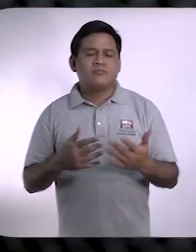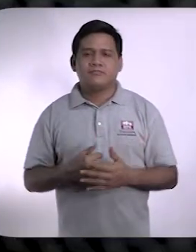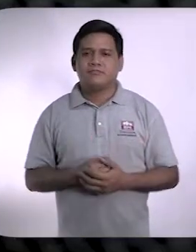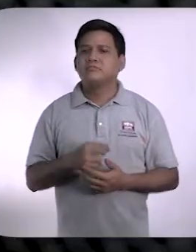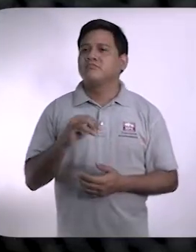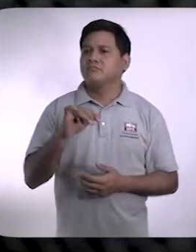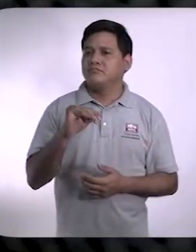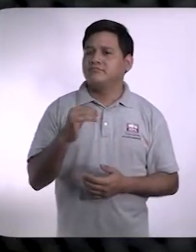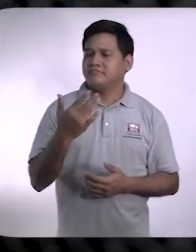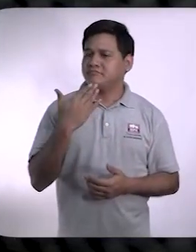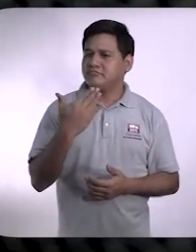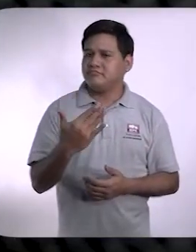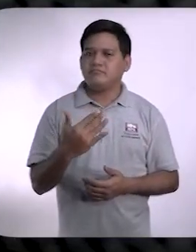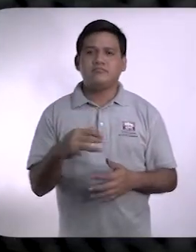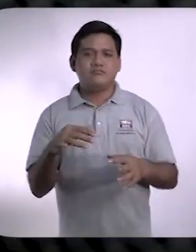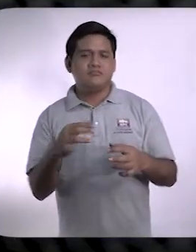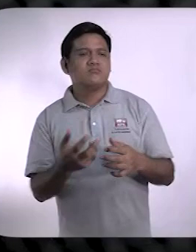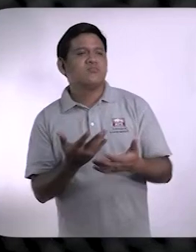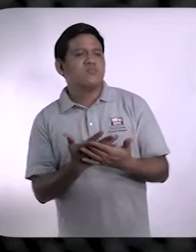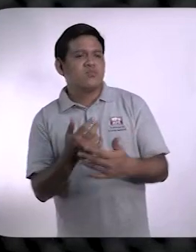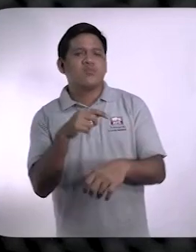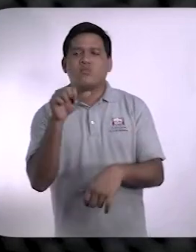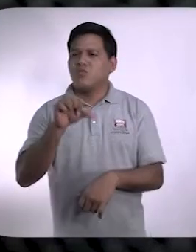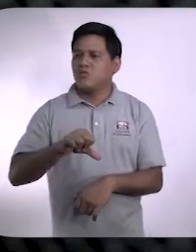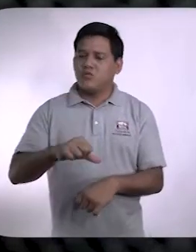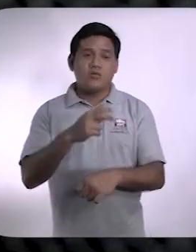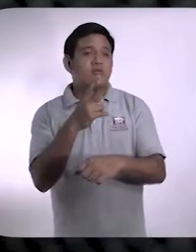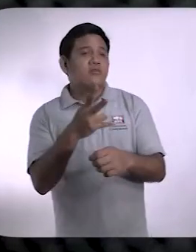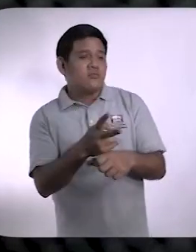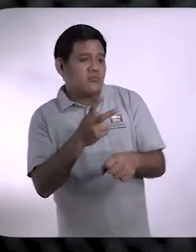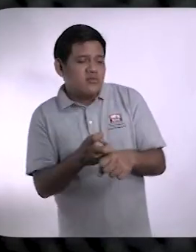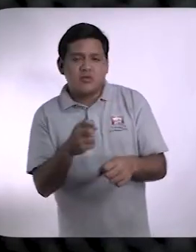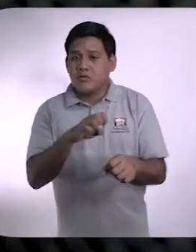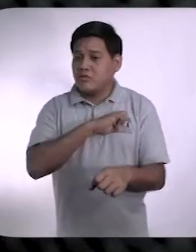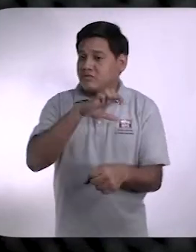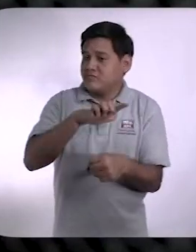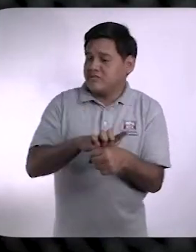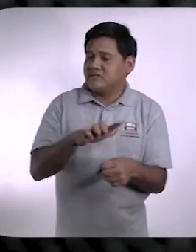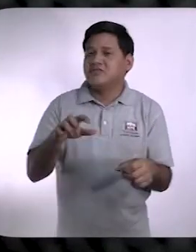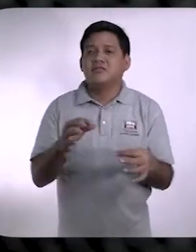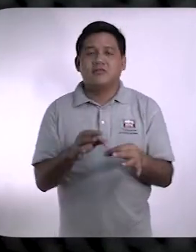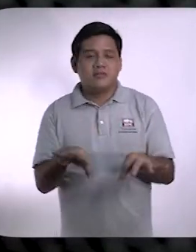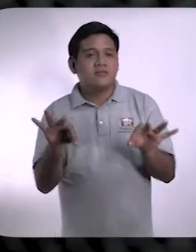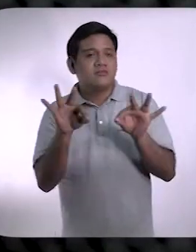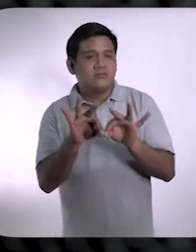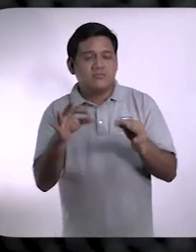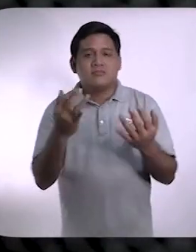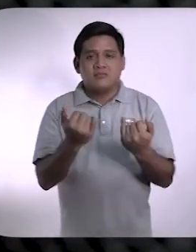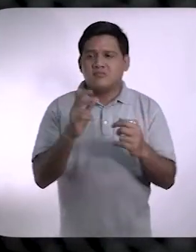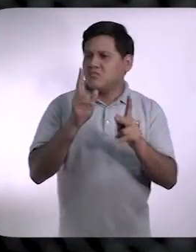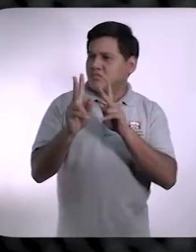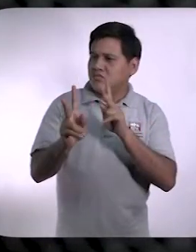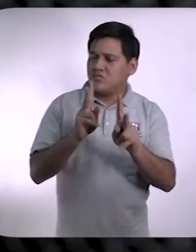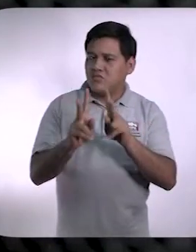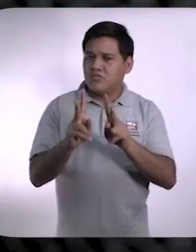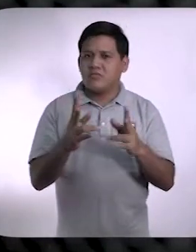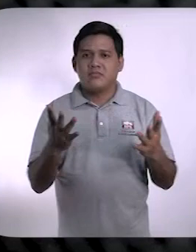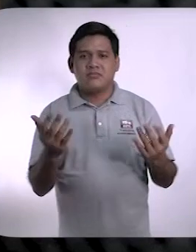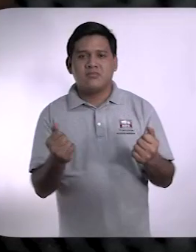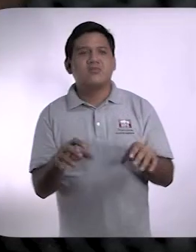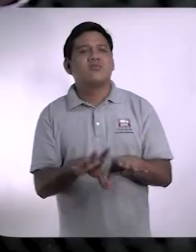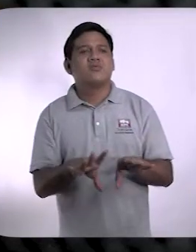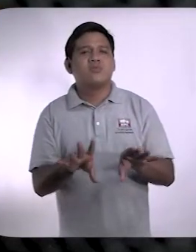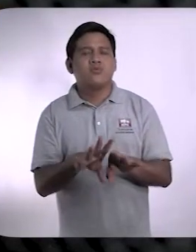es, Félix. Y para ello tenemos a un invitado muy especial, al ideal, para que nos hable de cómo